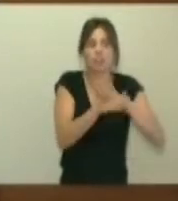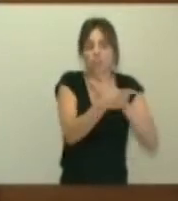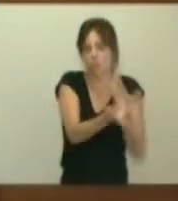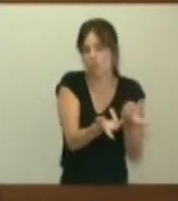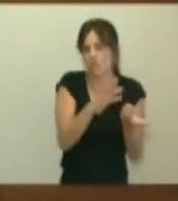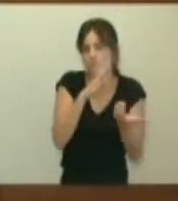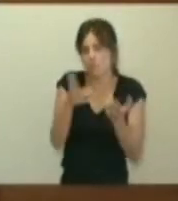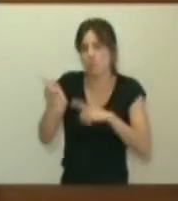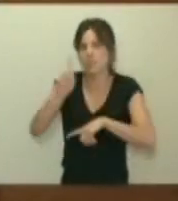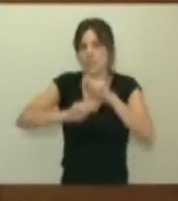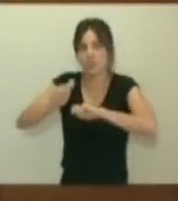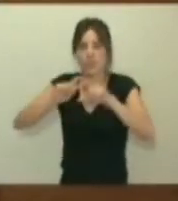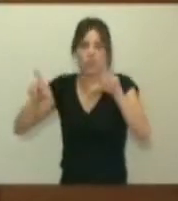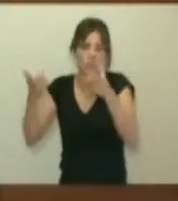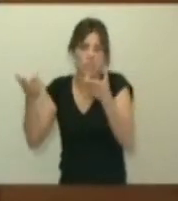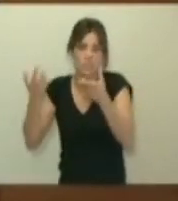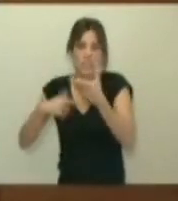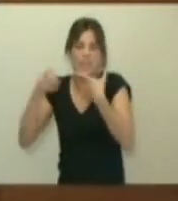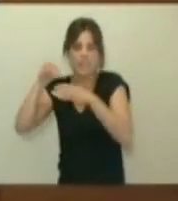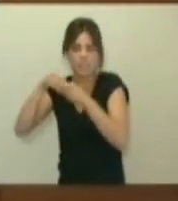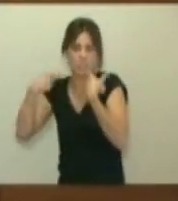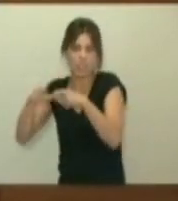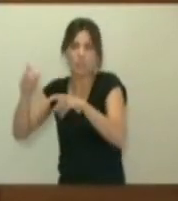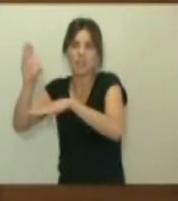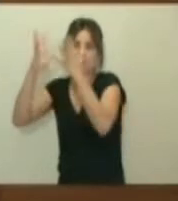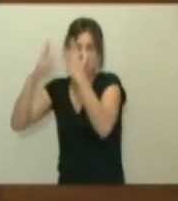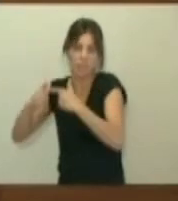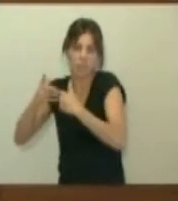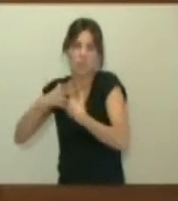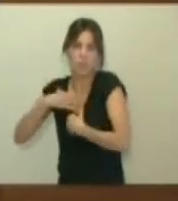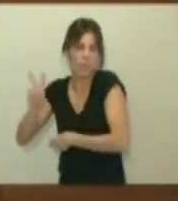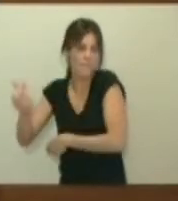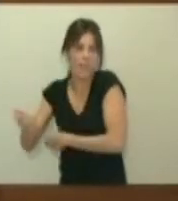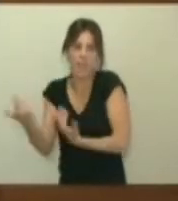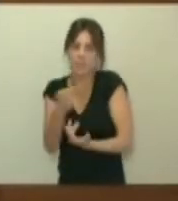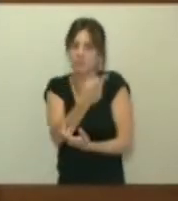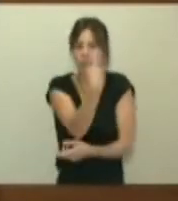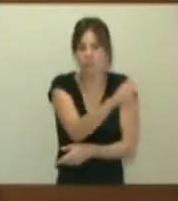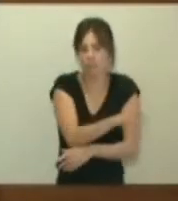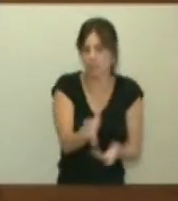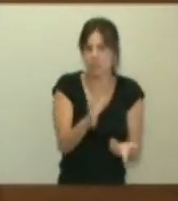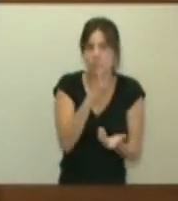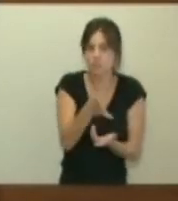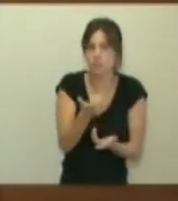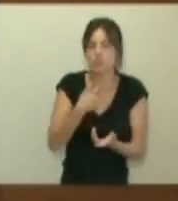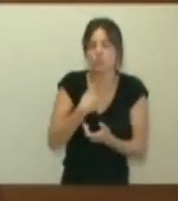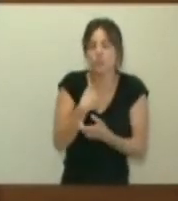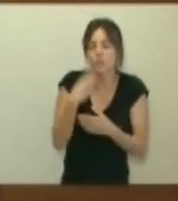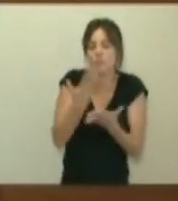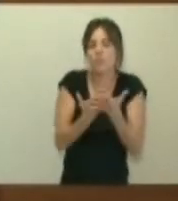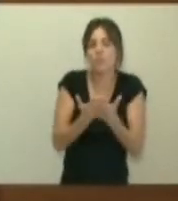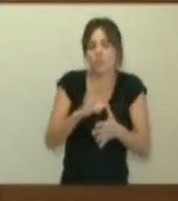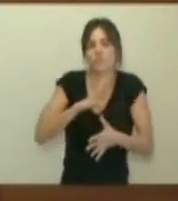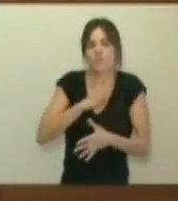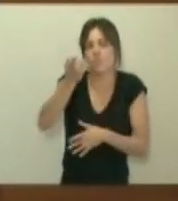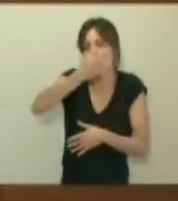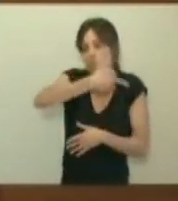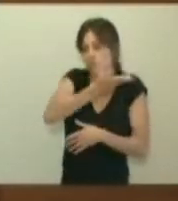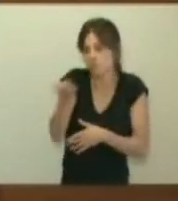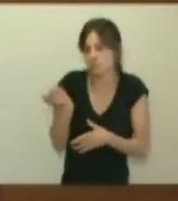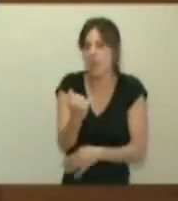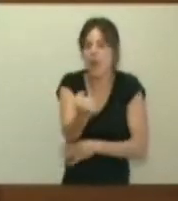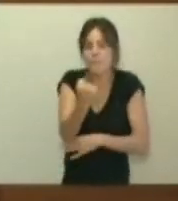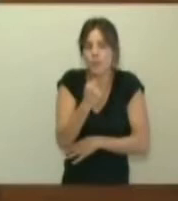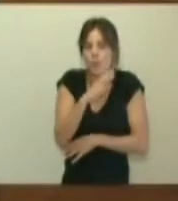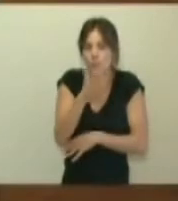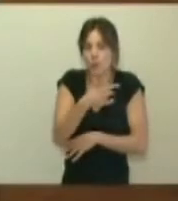propia Administración. Les pido, por lo tanto, su apoyo para esta proposición, con la que no pretendemos nada más que poner